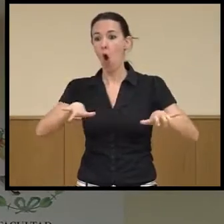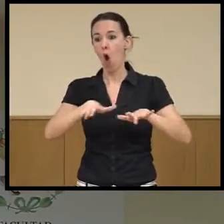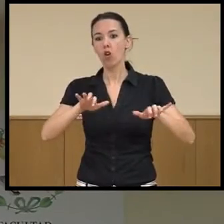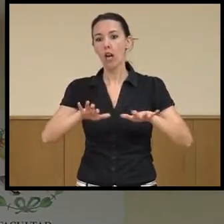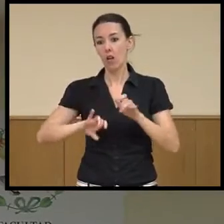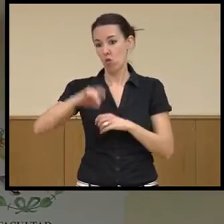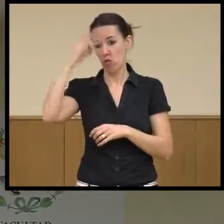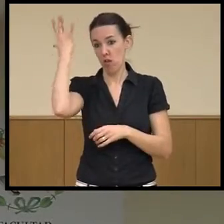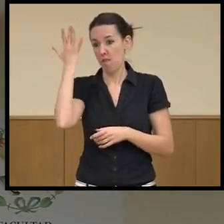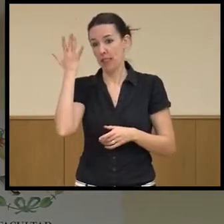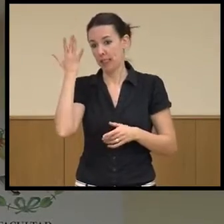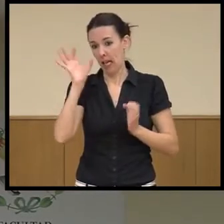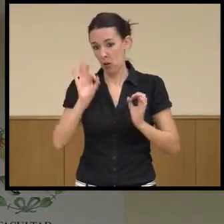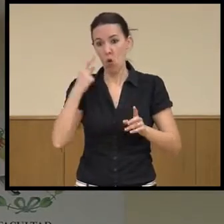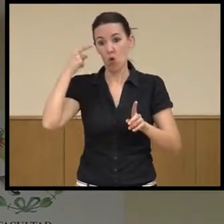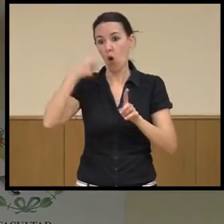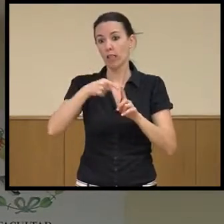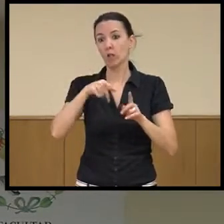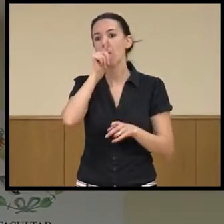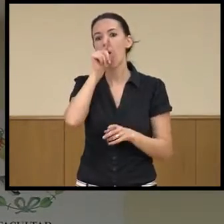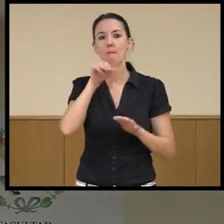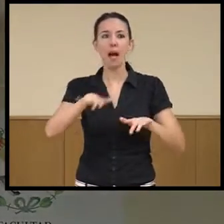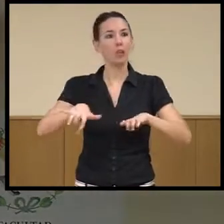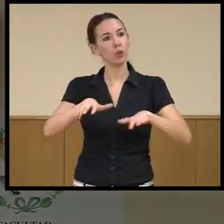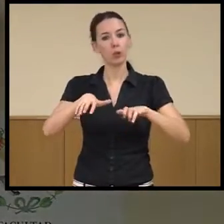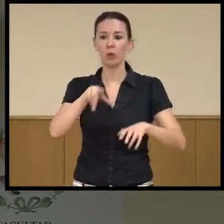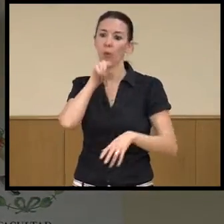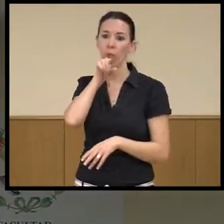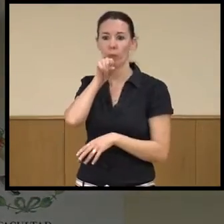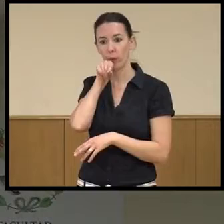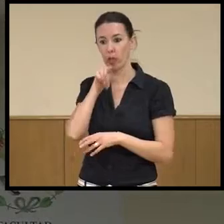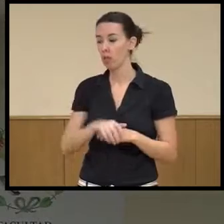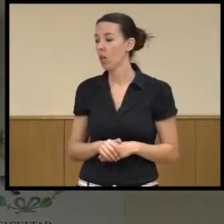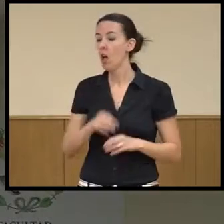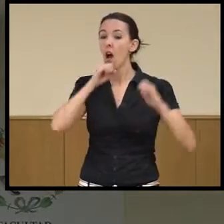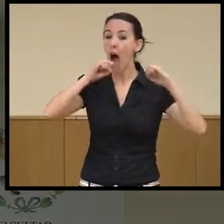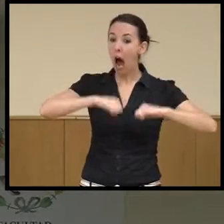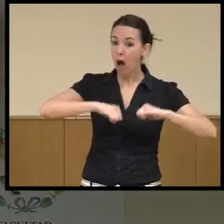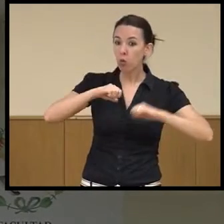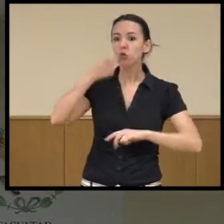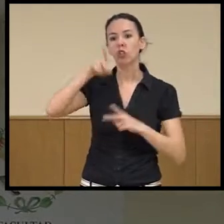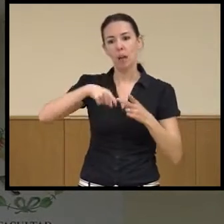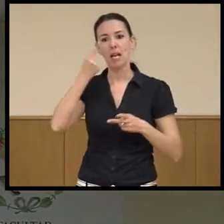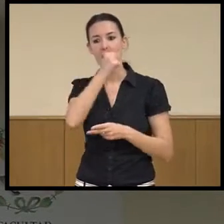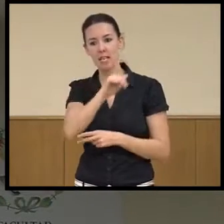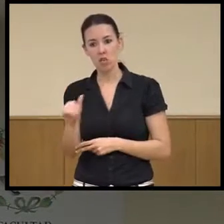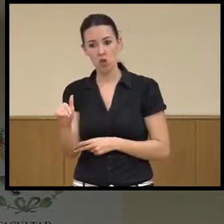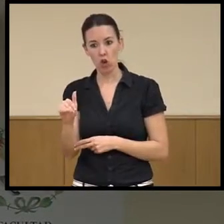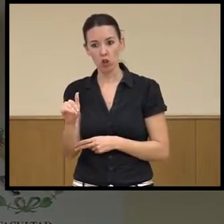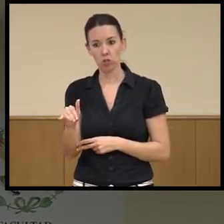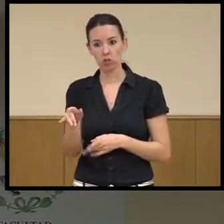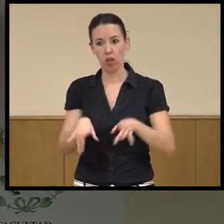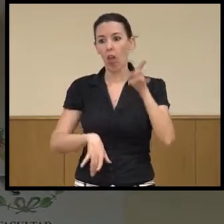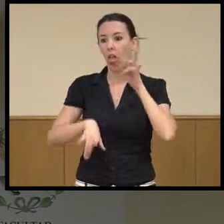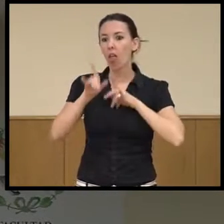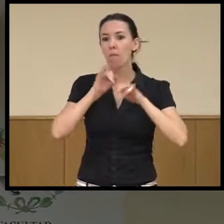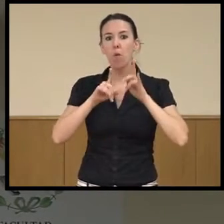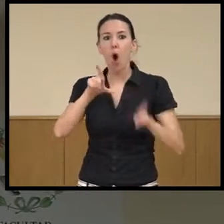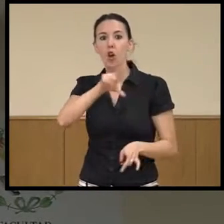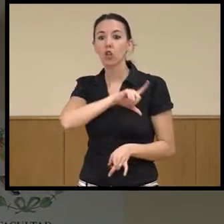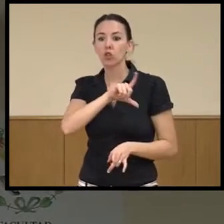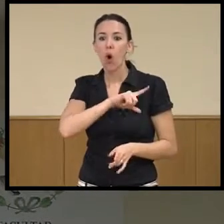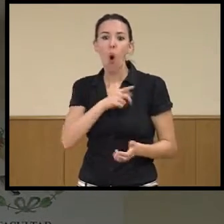inventado precisamente con ese fin. Tocaban los adultos y tocaban los niños, fascinados por el mundo de los soldados